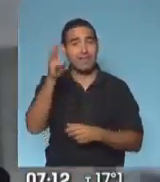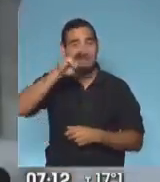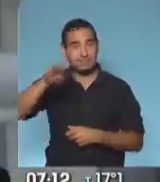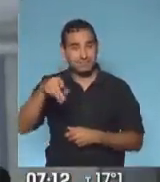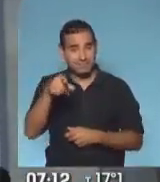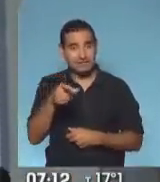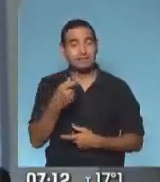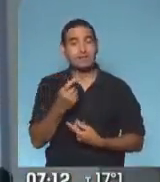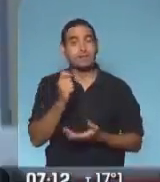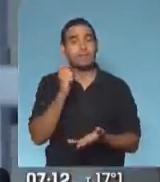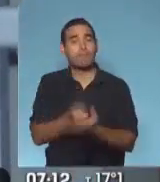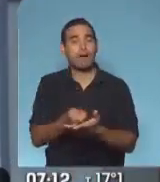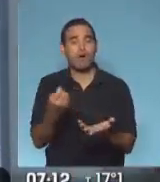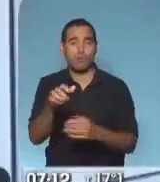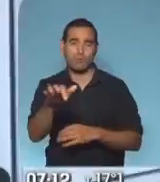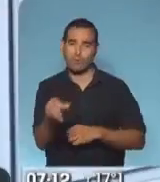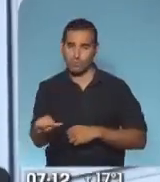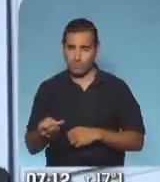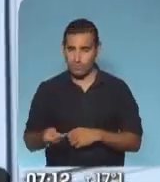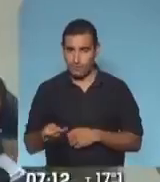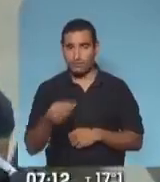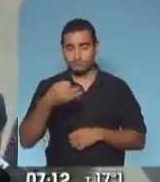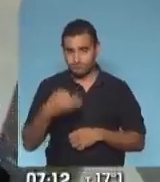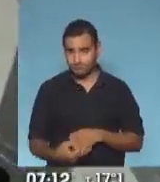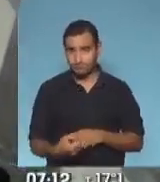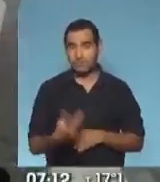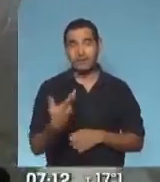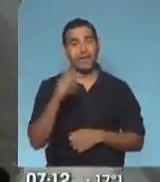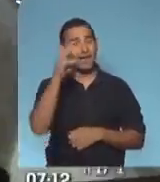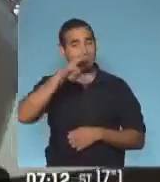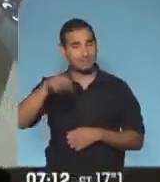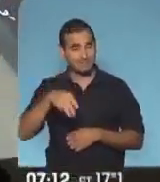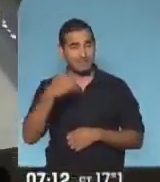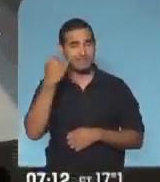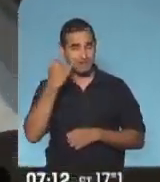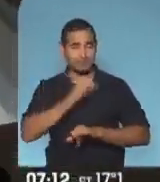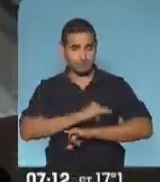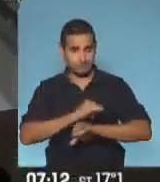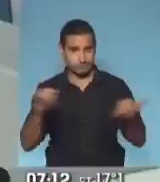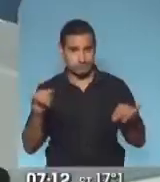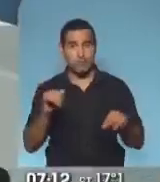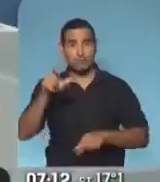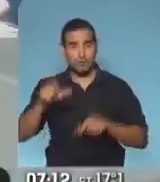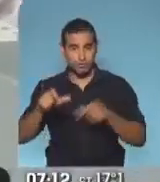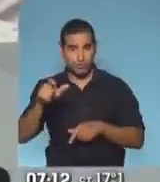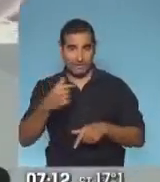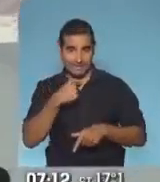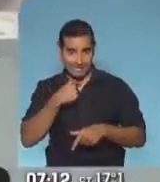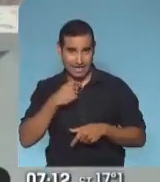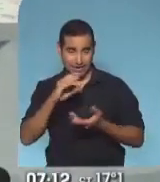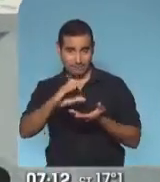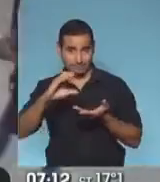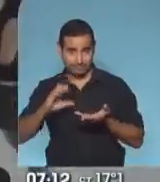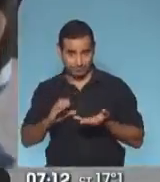cobrará a través de cajeros automáticos. Lo concreto, que el ANSES también comunicó que los solicitantes de este ingreso familiar